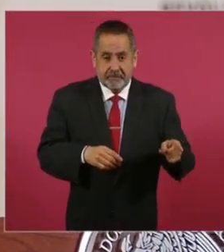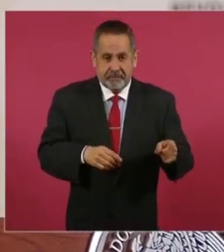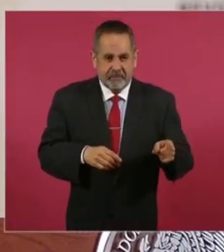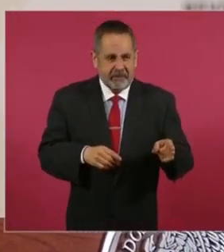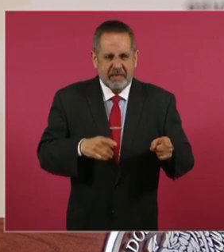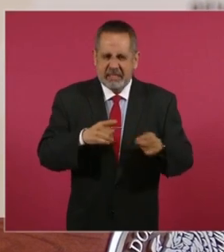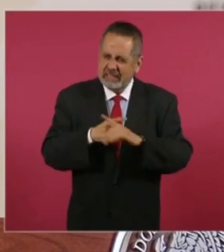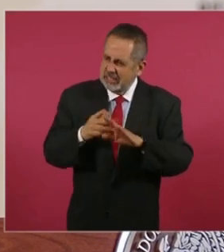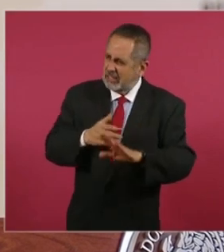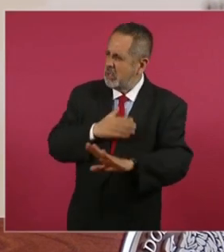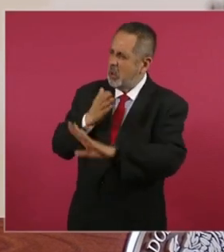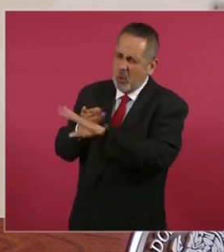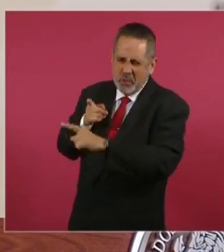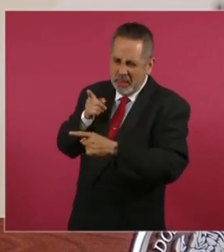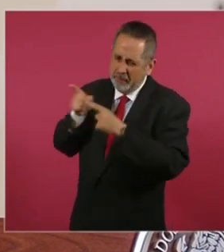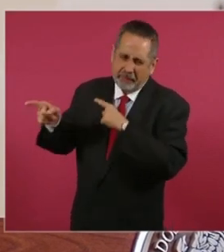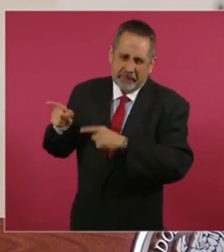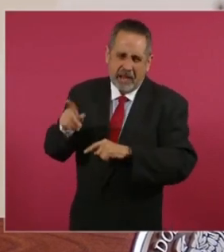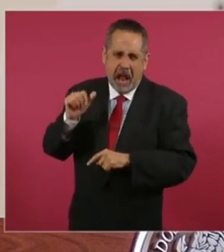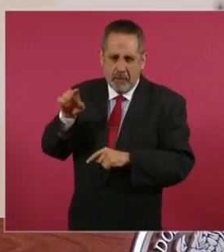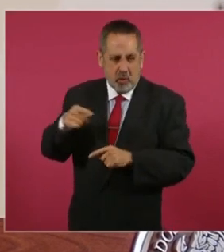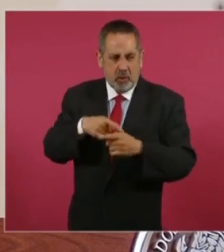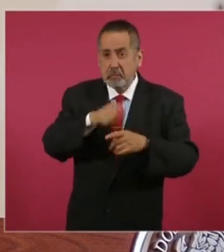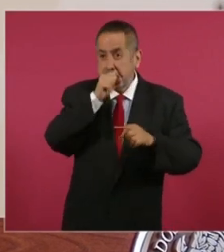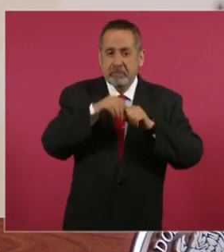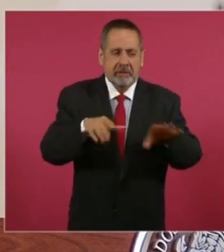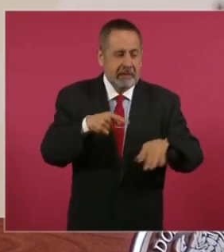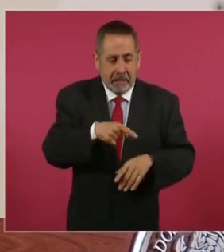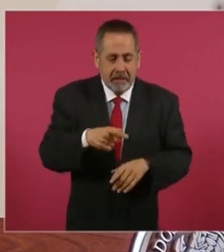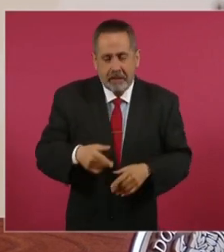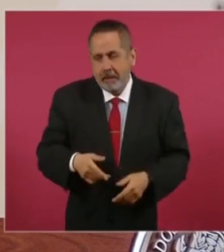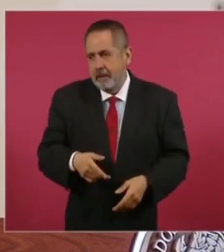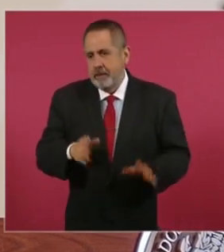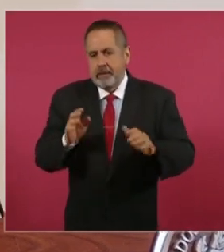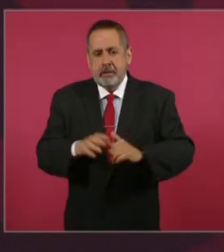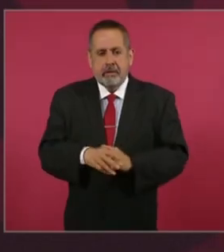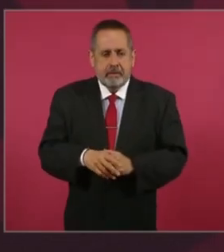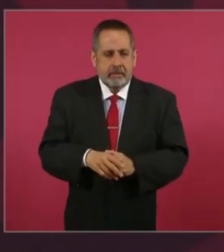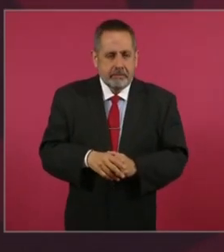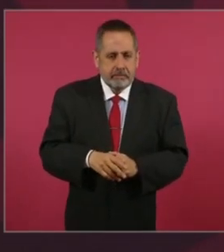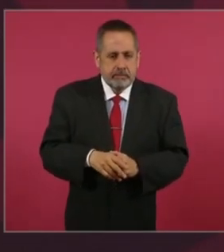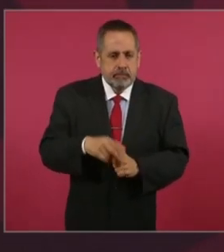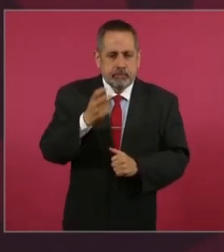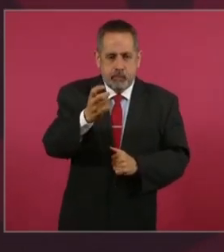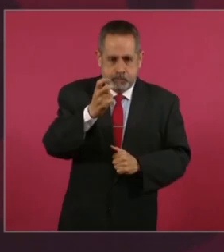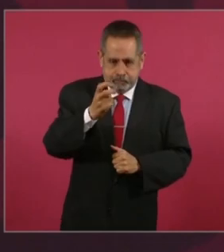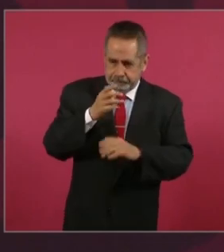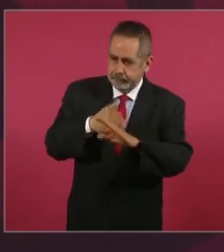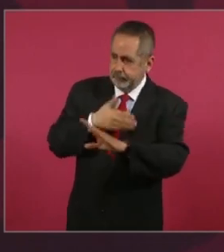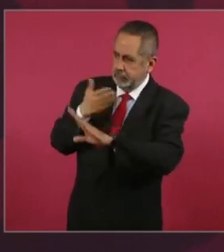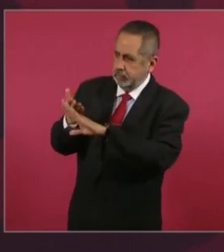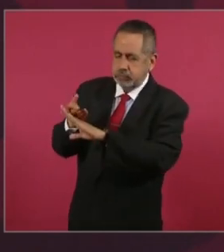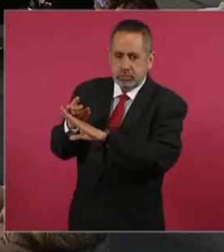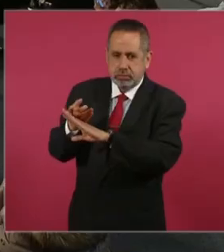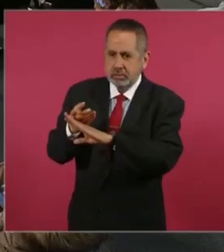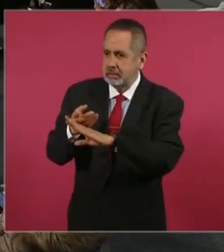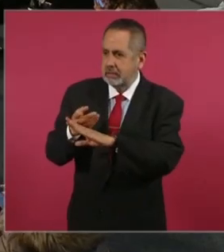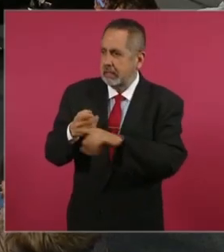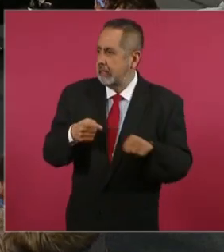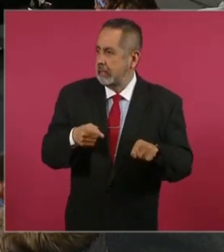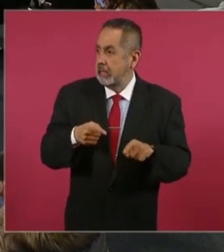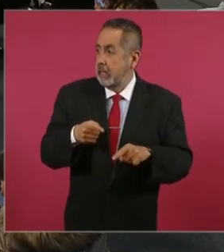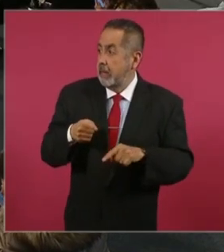lanzarse en contra mía porque de esa manera ellos podían